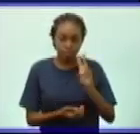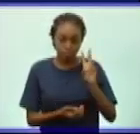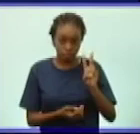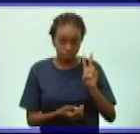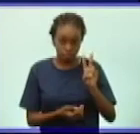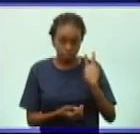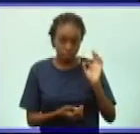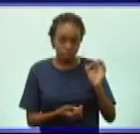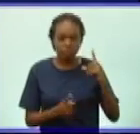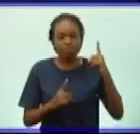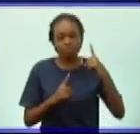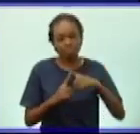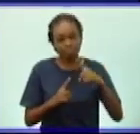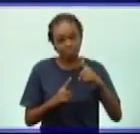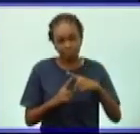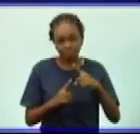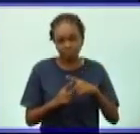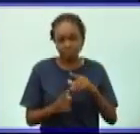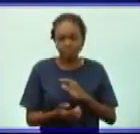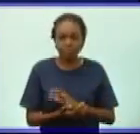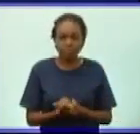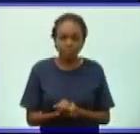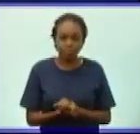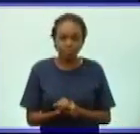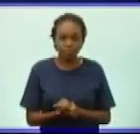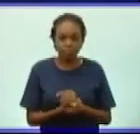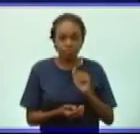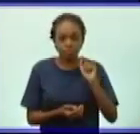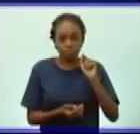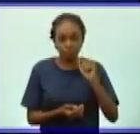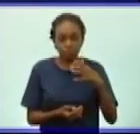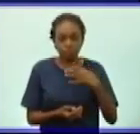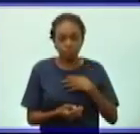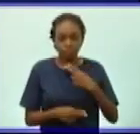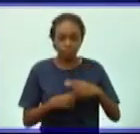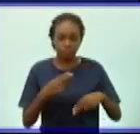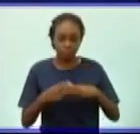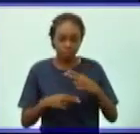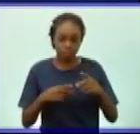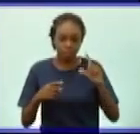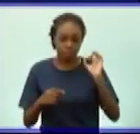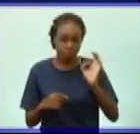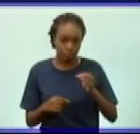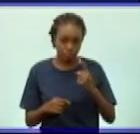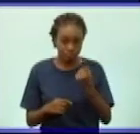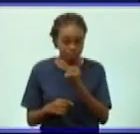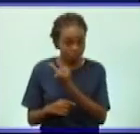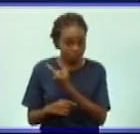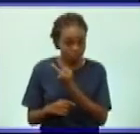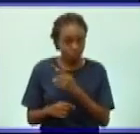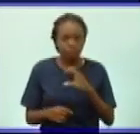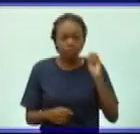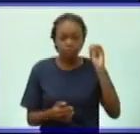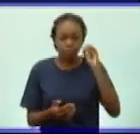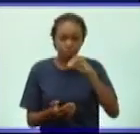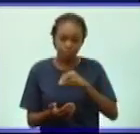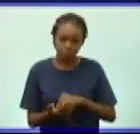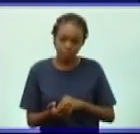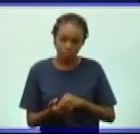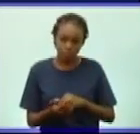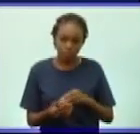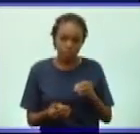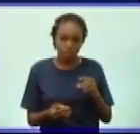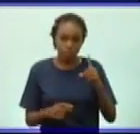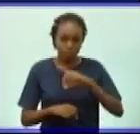los dejaremos de tarea, en el cual ustedes deben hacer una gráfica donde van a poner el tiempo de